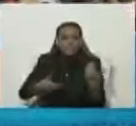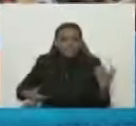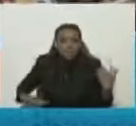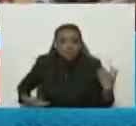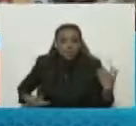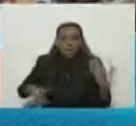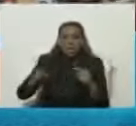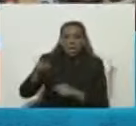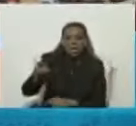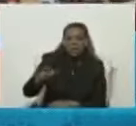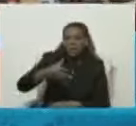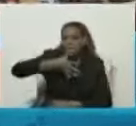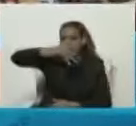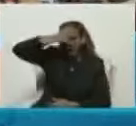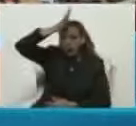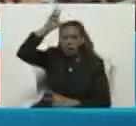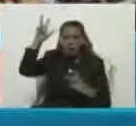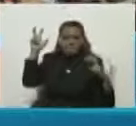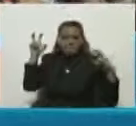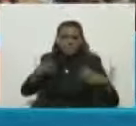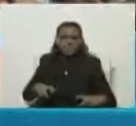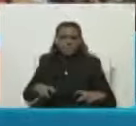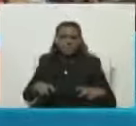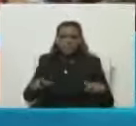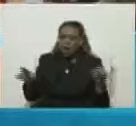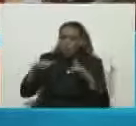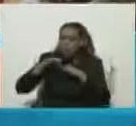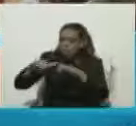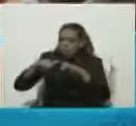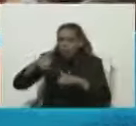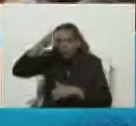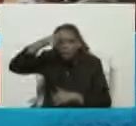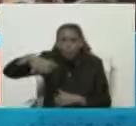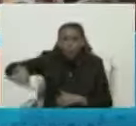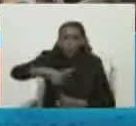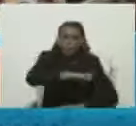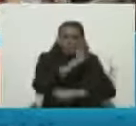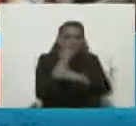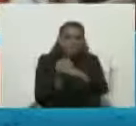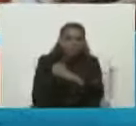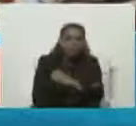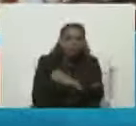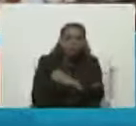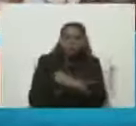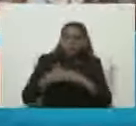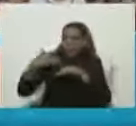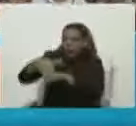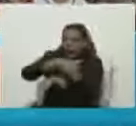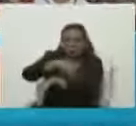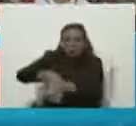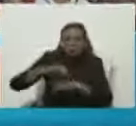presidente gallo pinto del pueblo valiente, del pueblo de calle.